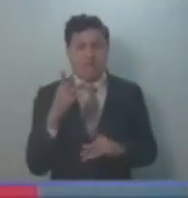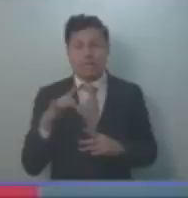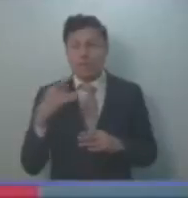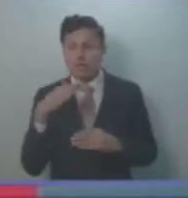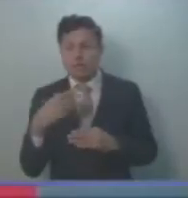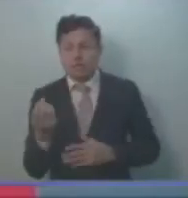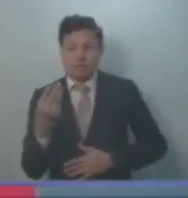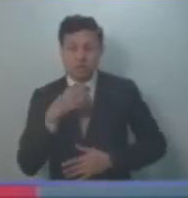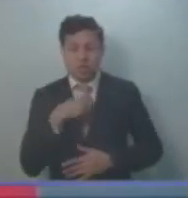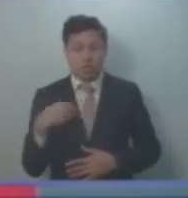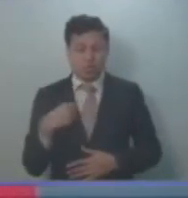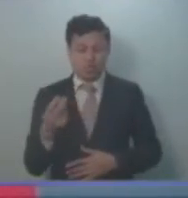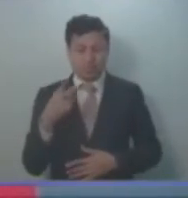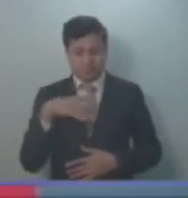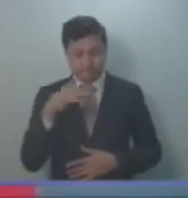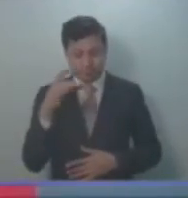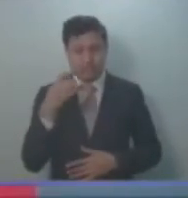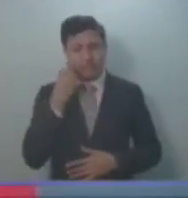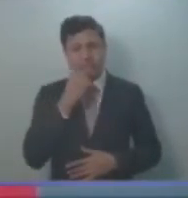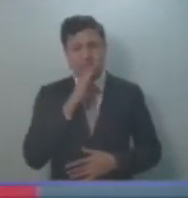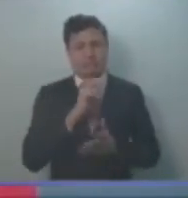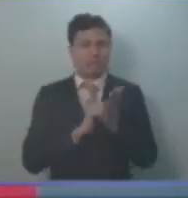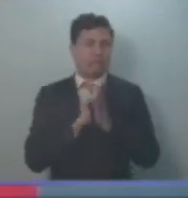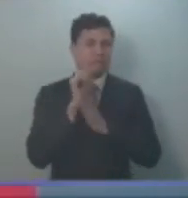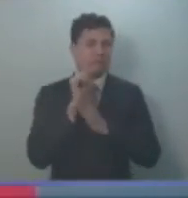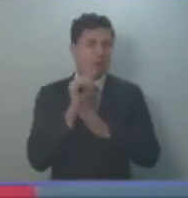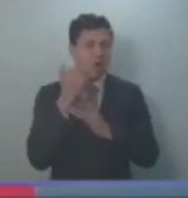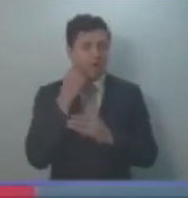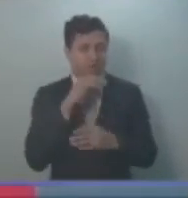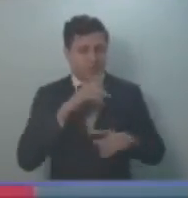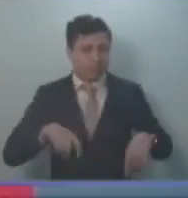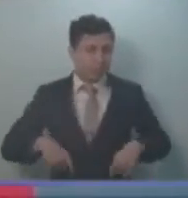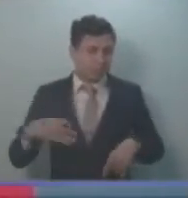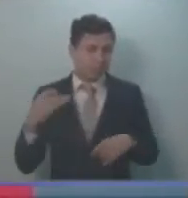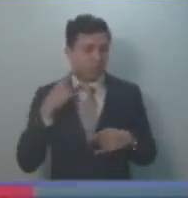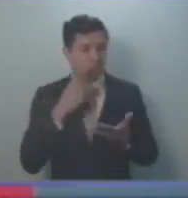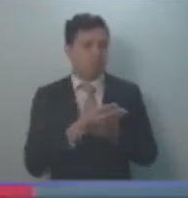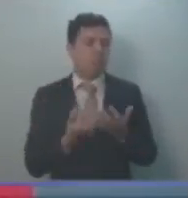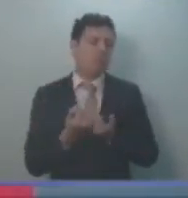crónicas incapacitantes que requieren controles médicos frecuentes,